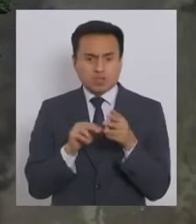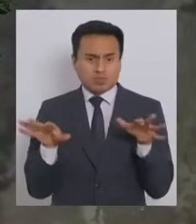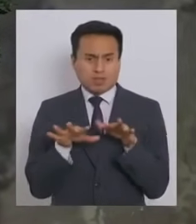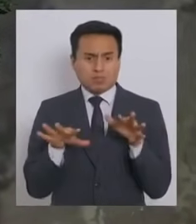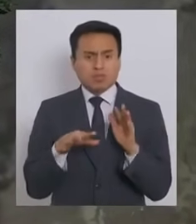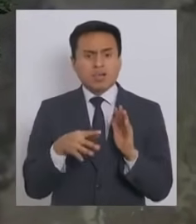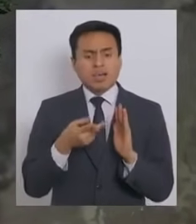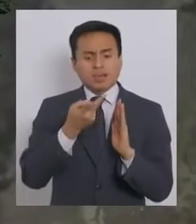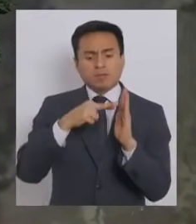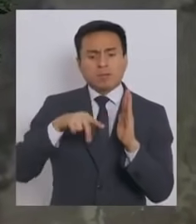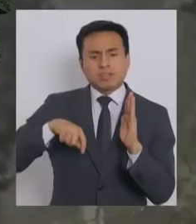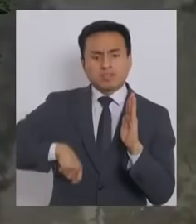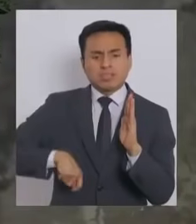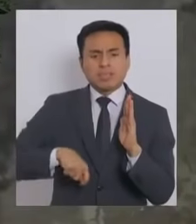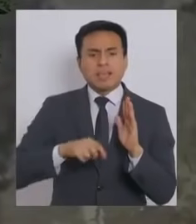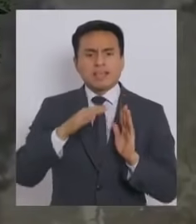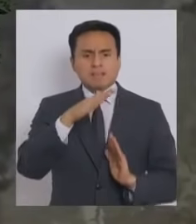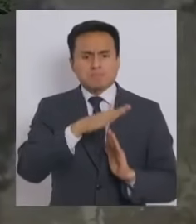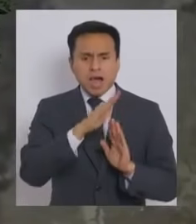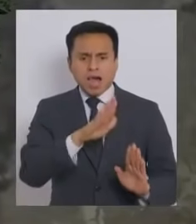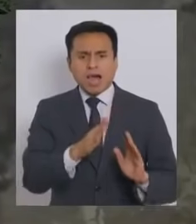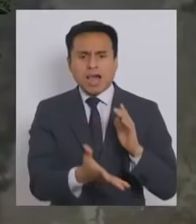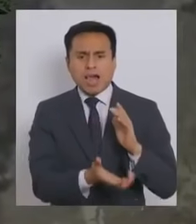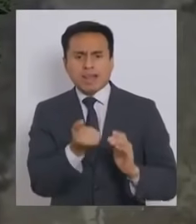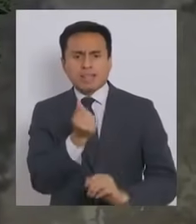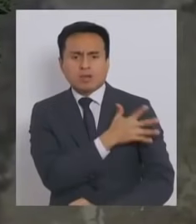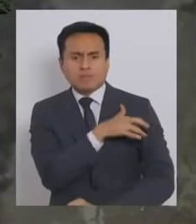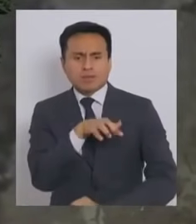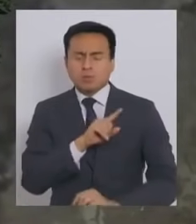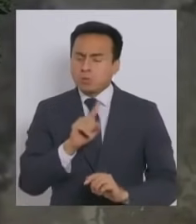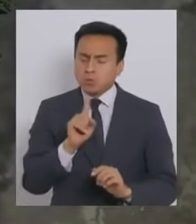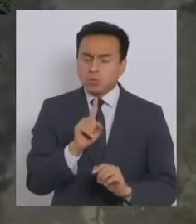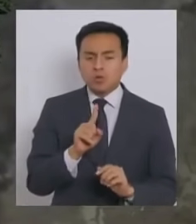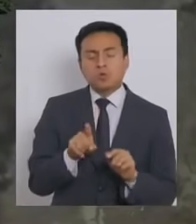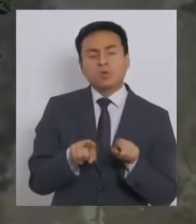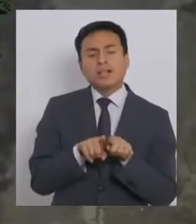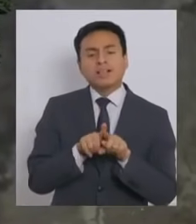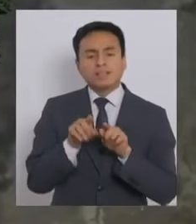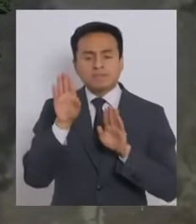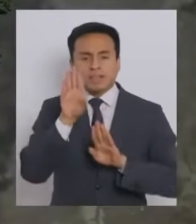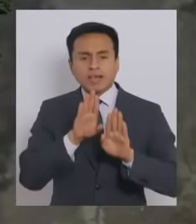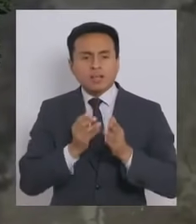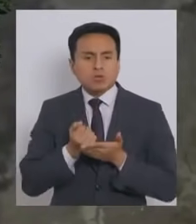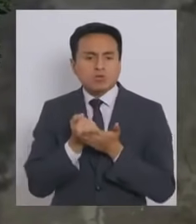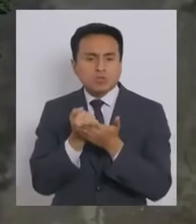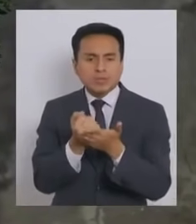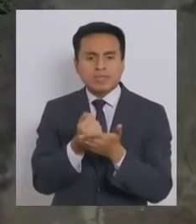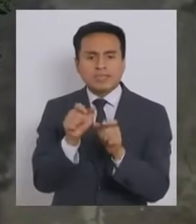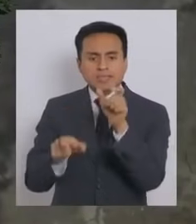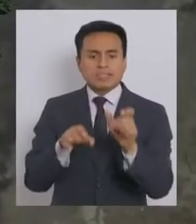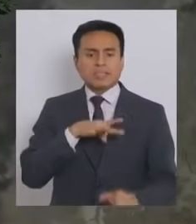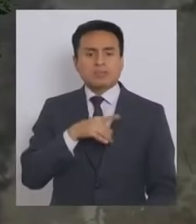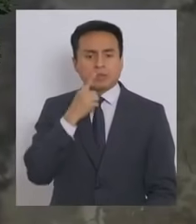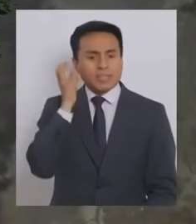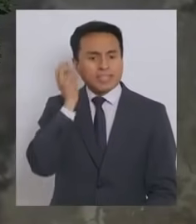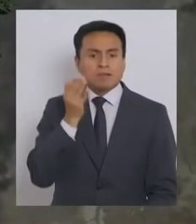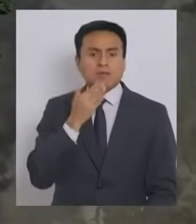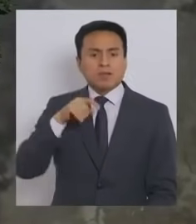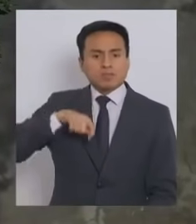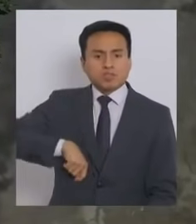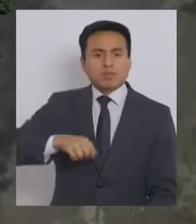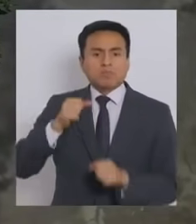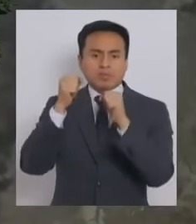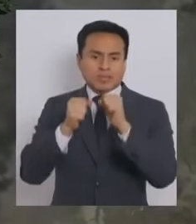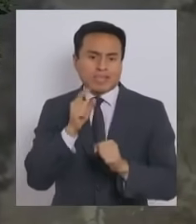reforma de pensiones para frenar un retiro. Lo que hacemos nosotros es velar, contribuir a que los chilenos y las chilenas tengan las mejores pensiones